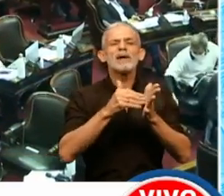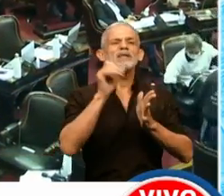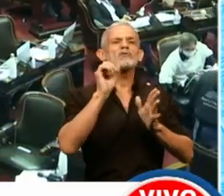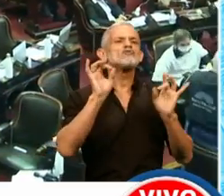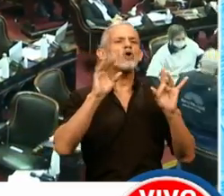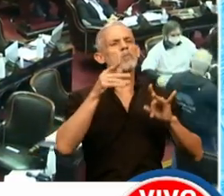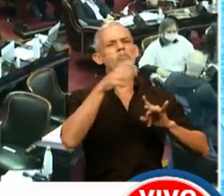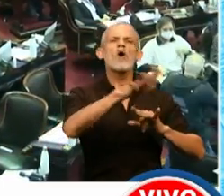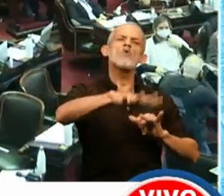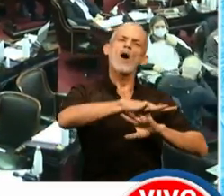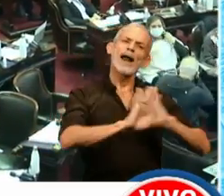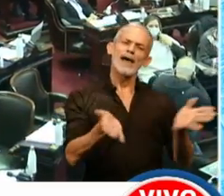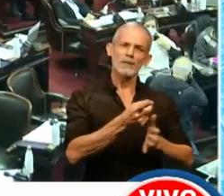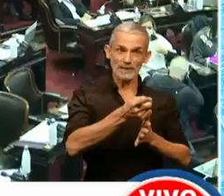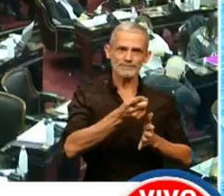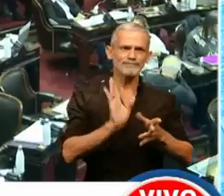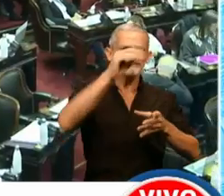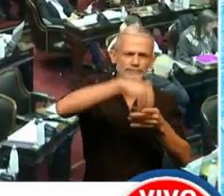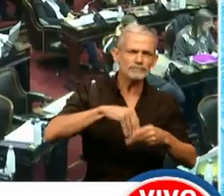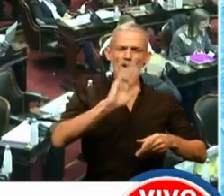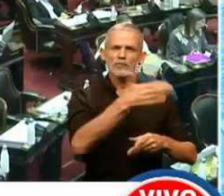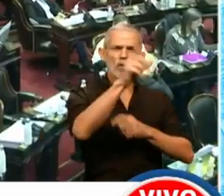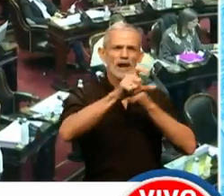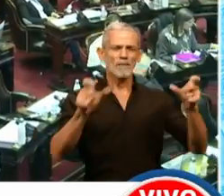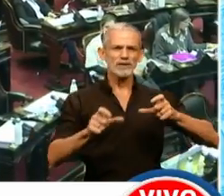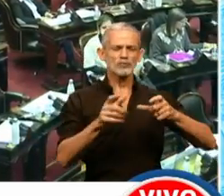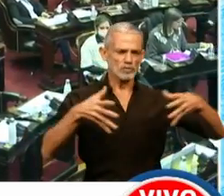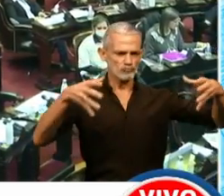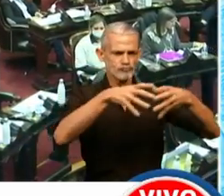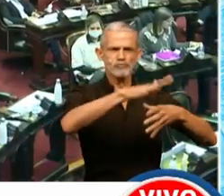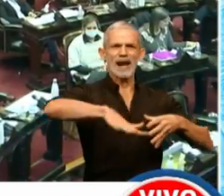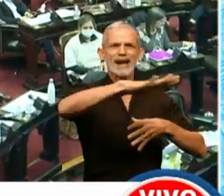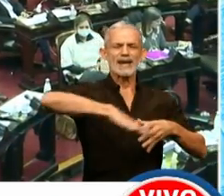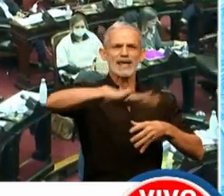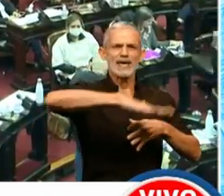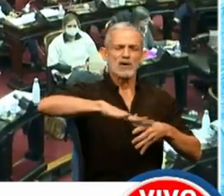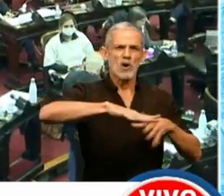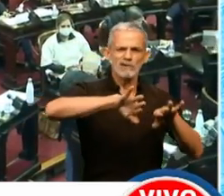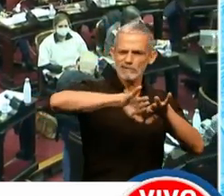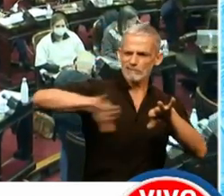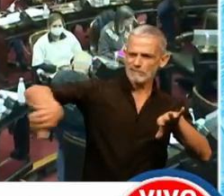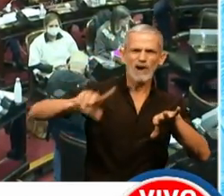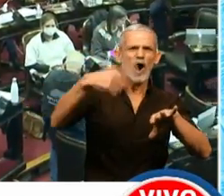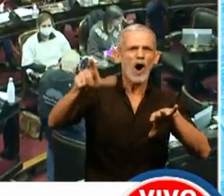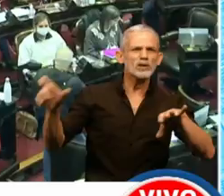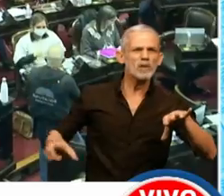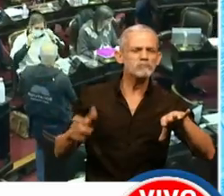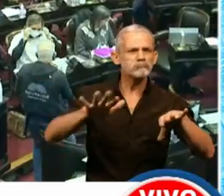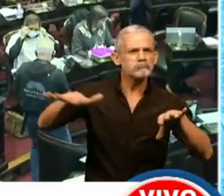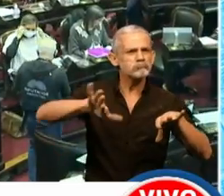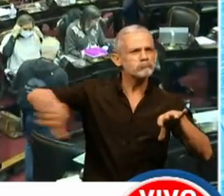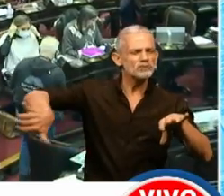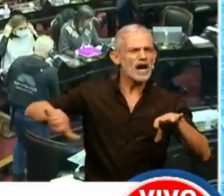vale decir incluyendo al universo de usuario de una determinada red región geográfica y excluyendo por lo tanto al de otra